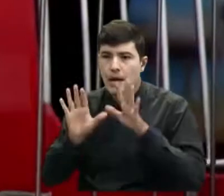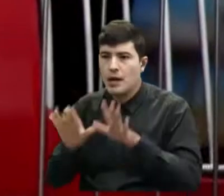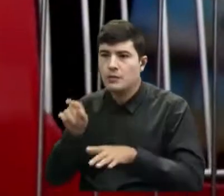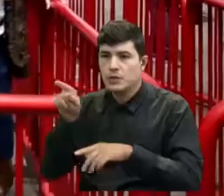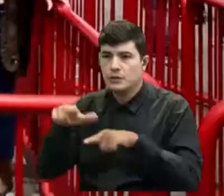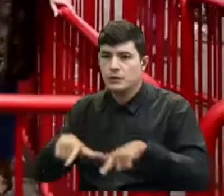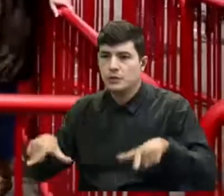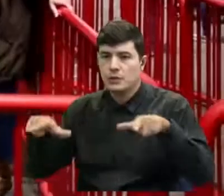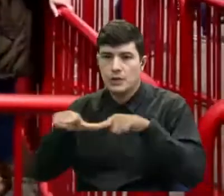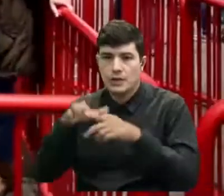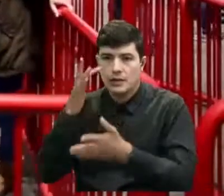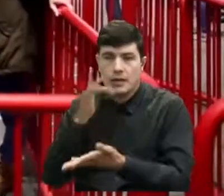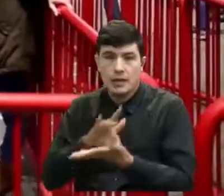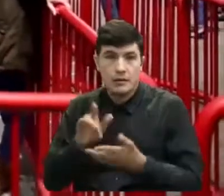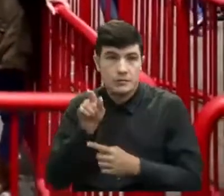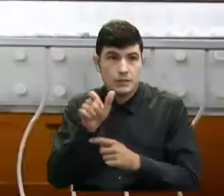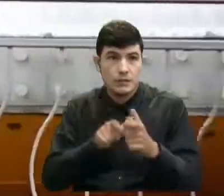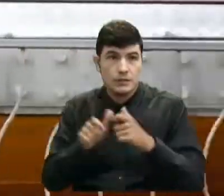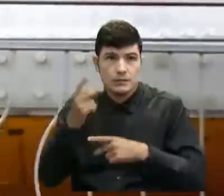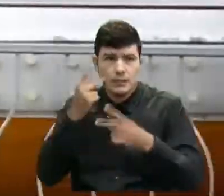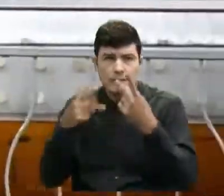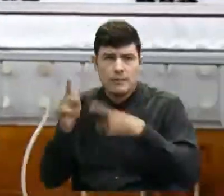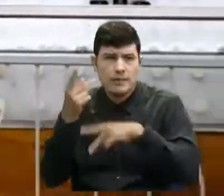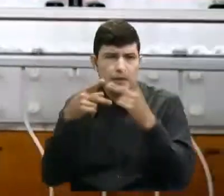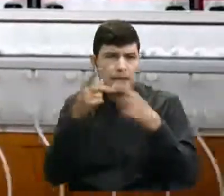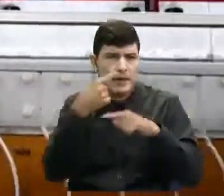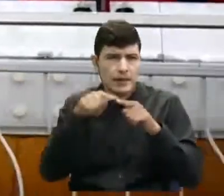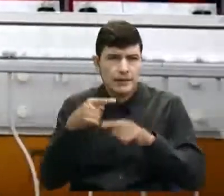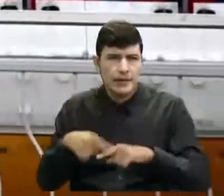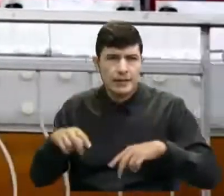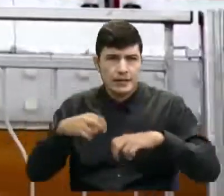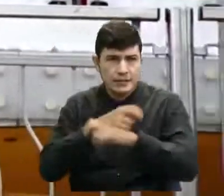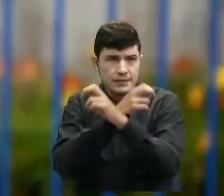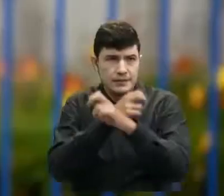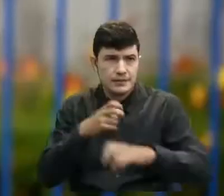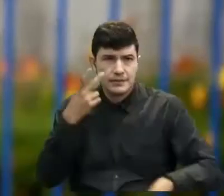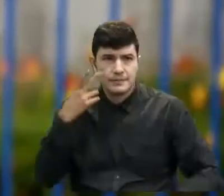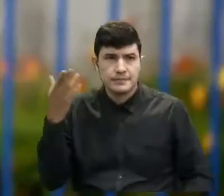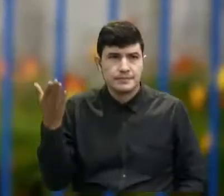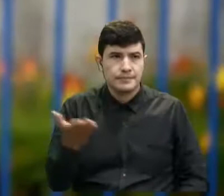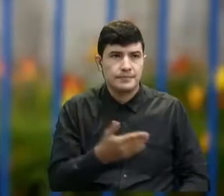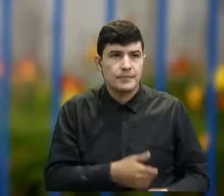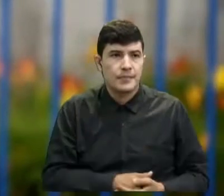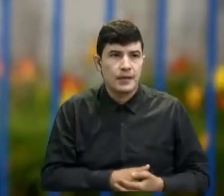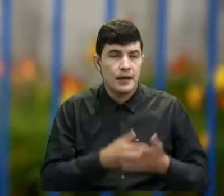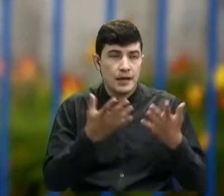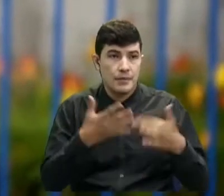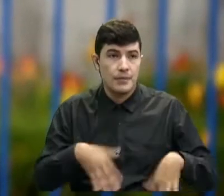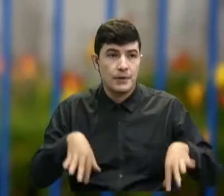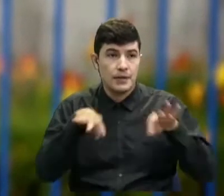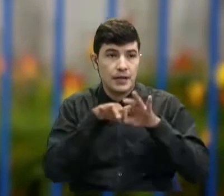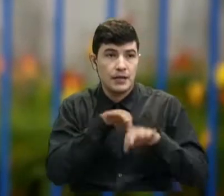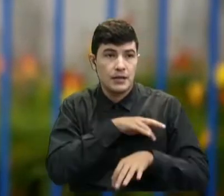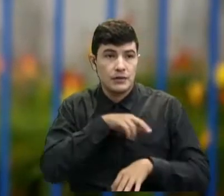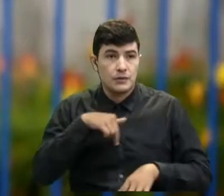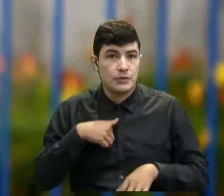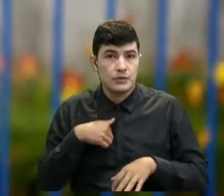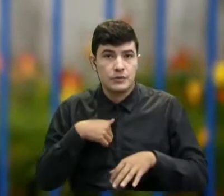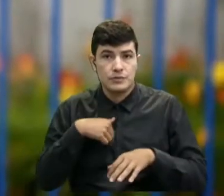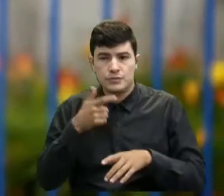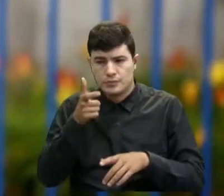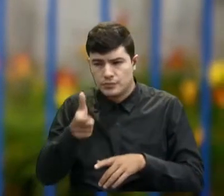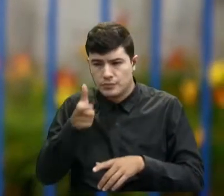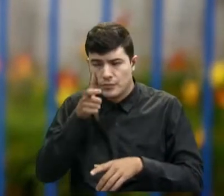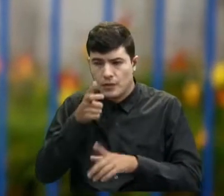los visitantes volvieron a disfrutar de las diferentes atracciones de los parques a cielo abierto. Muy importante, hemos implementado controles de temperatura